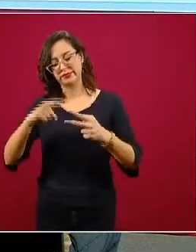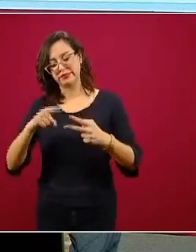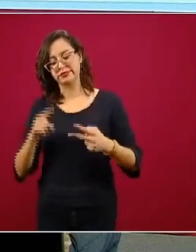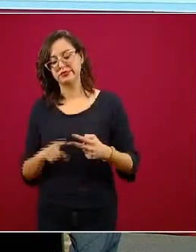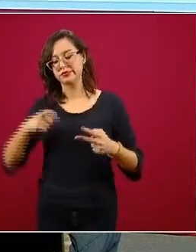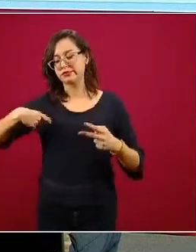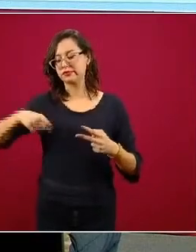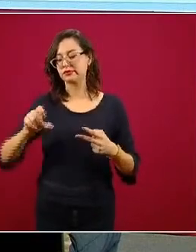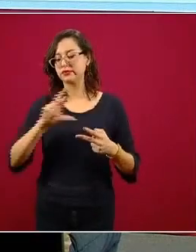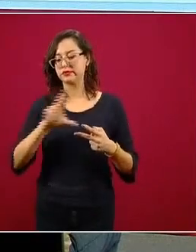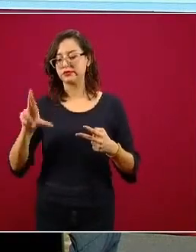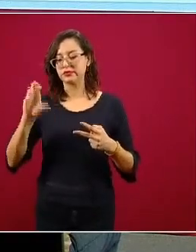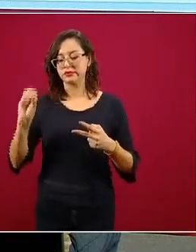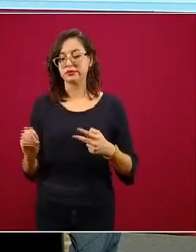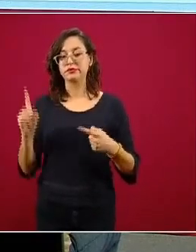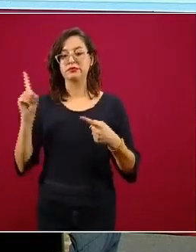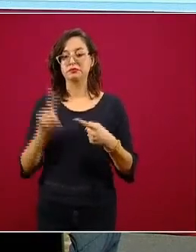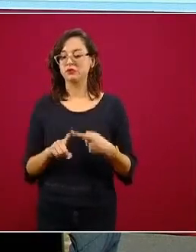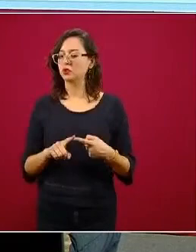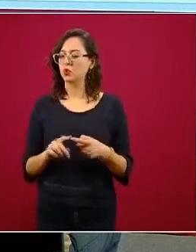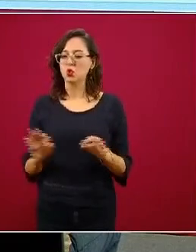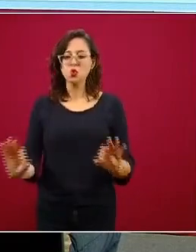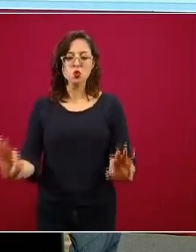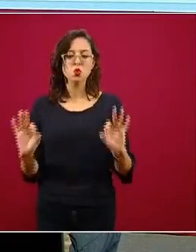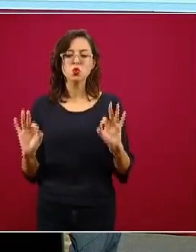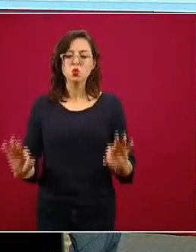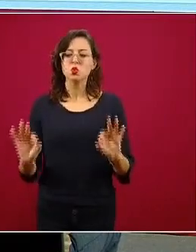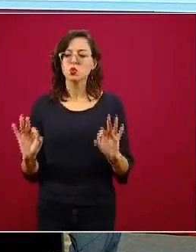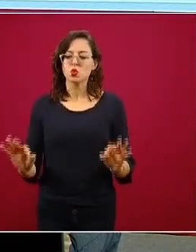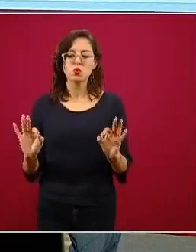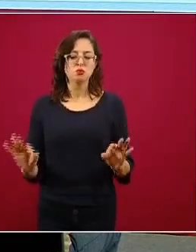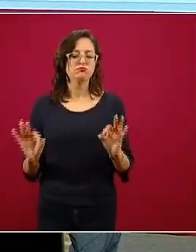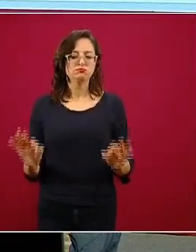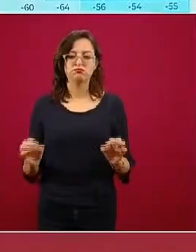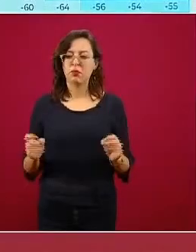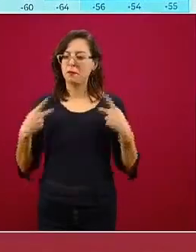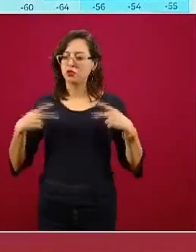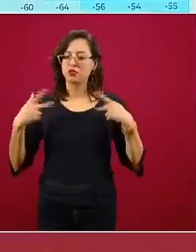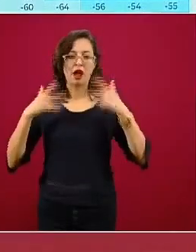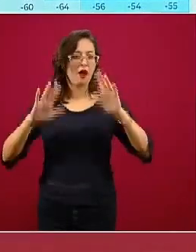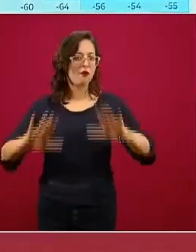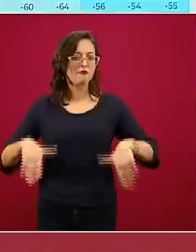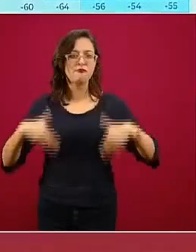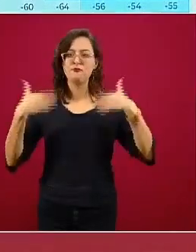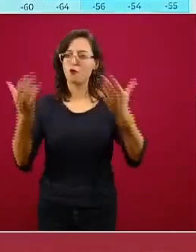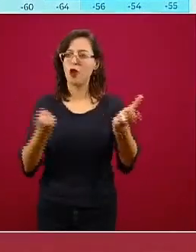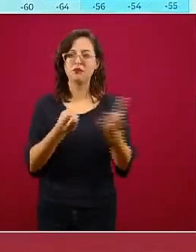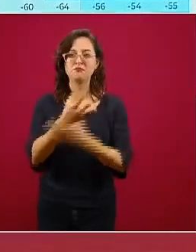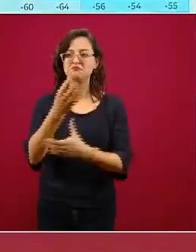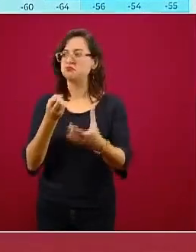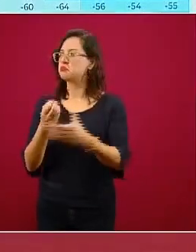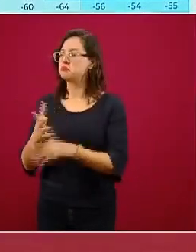mencionamos. Quintana Roo había logrado un excelente, quiero decirlo porque también merece